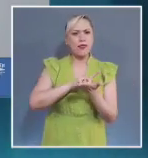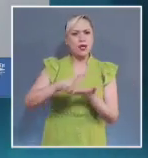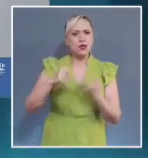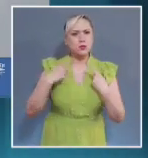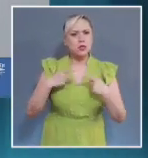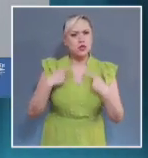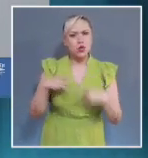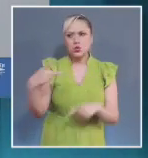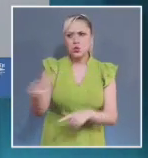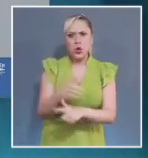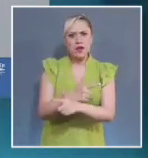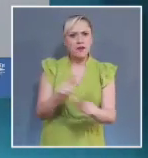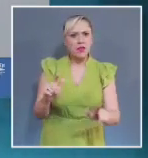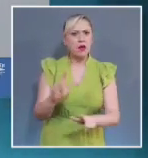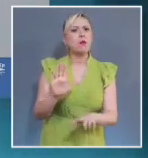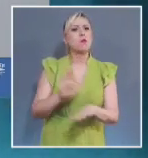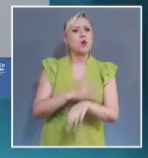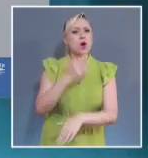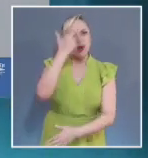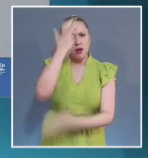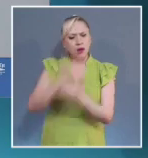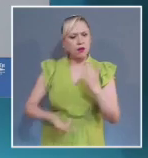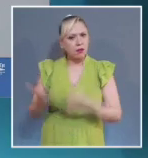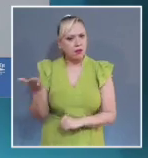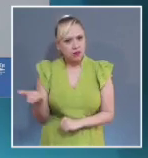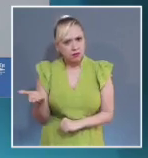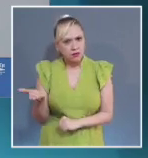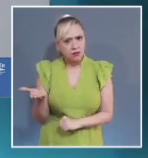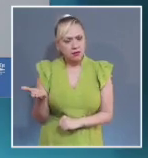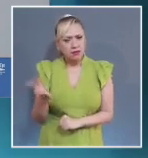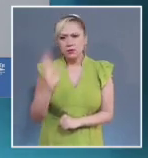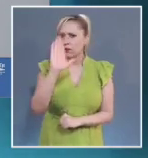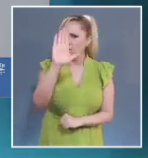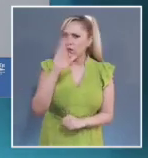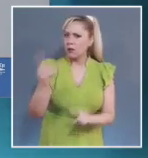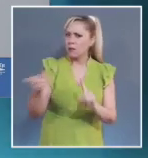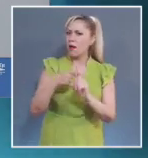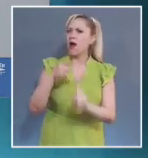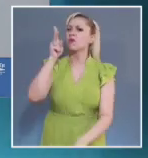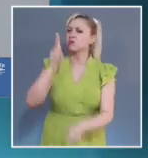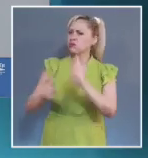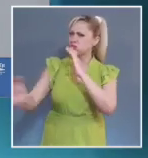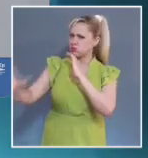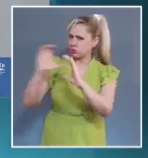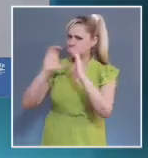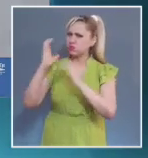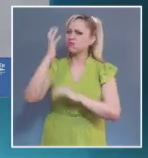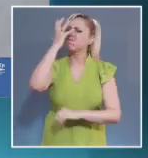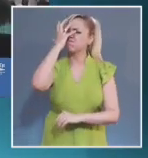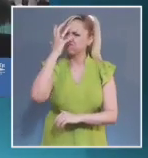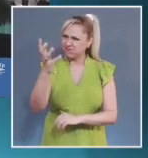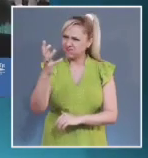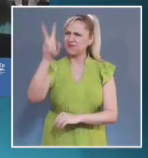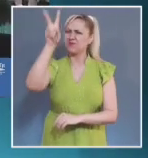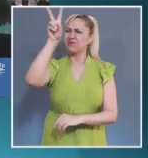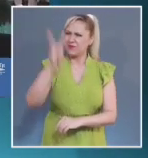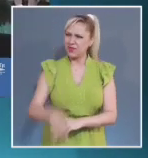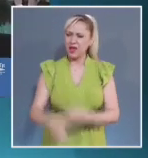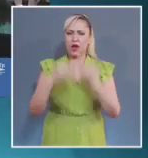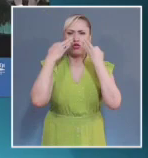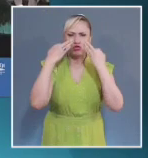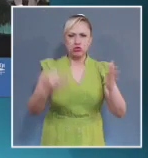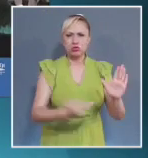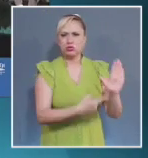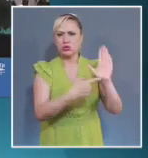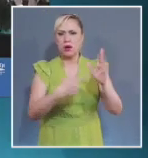es indispensable establecer una comunicación franca, sincera y abierta con la gente. El